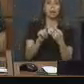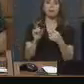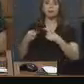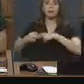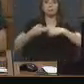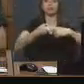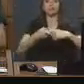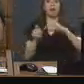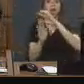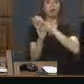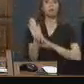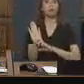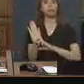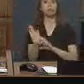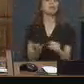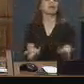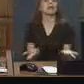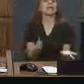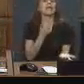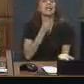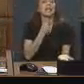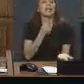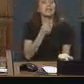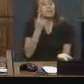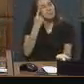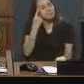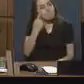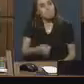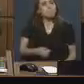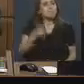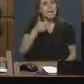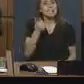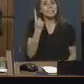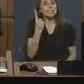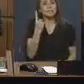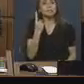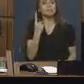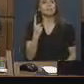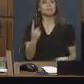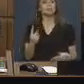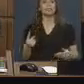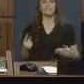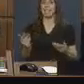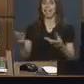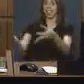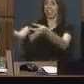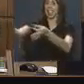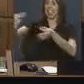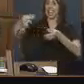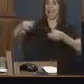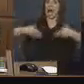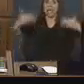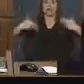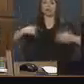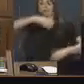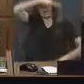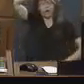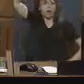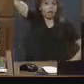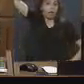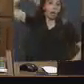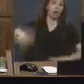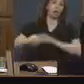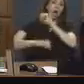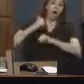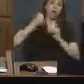proyecto. ¿Qué quisiéramos más que recibir entusiastas, algo por lo que hemos peleado y no hemos sacado la cresta durante